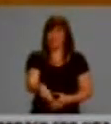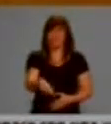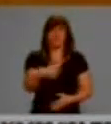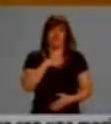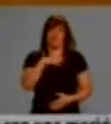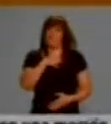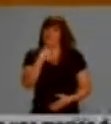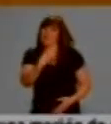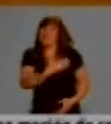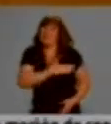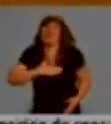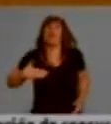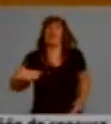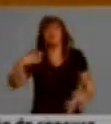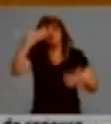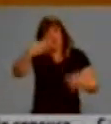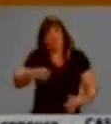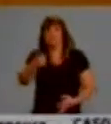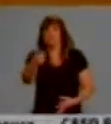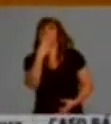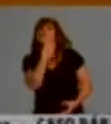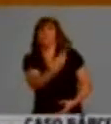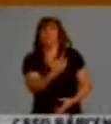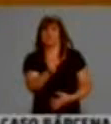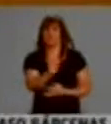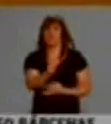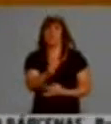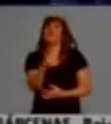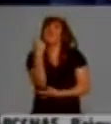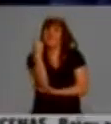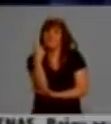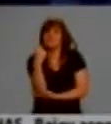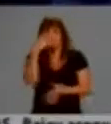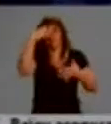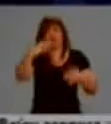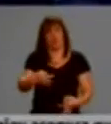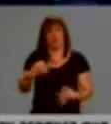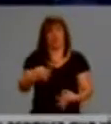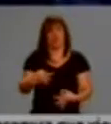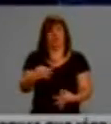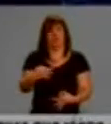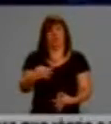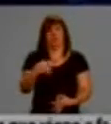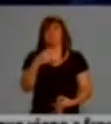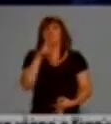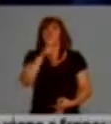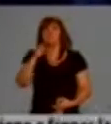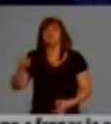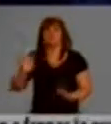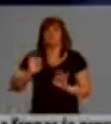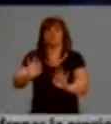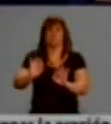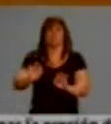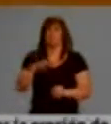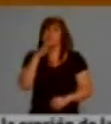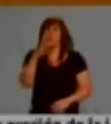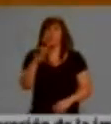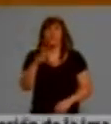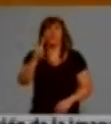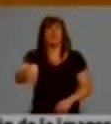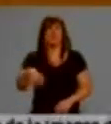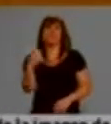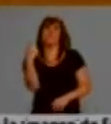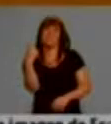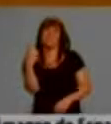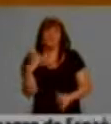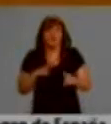que quisiéramos creer lo que usted dice, sino que necesitamos creerle. No es esta una necesidad o